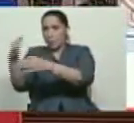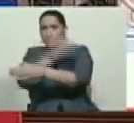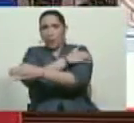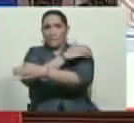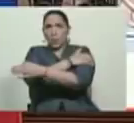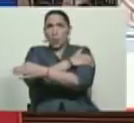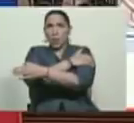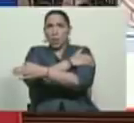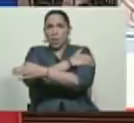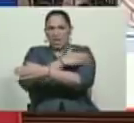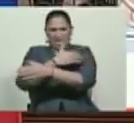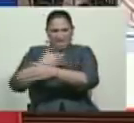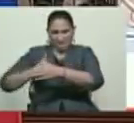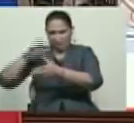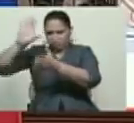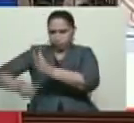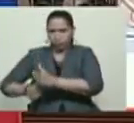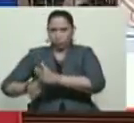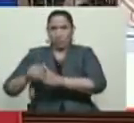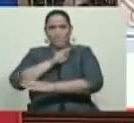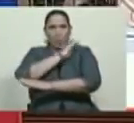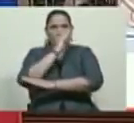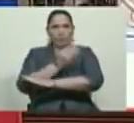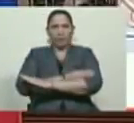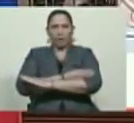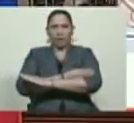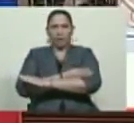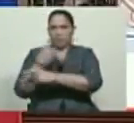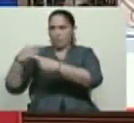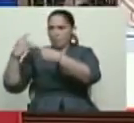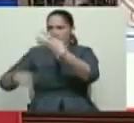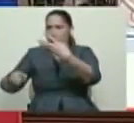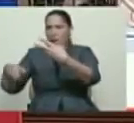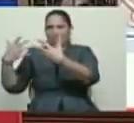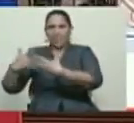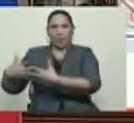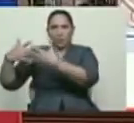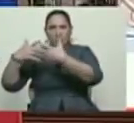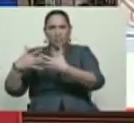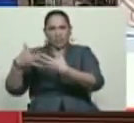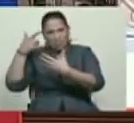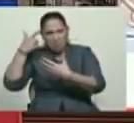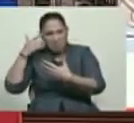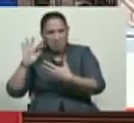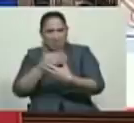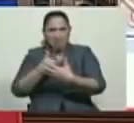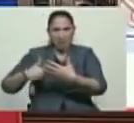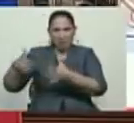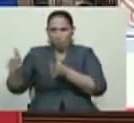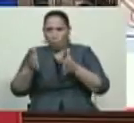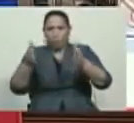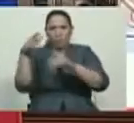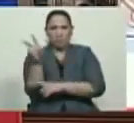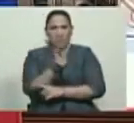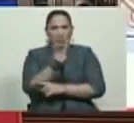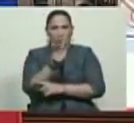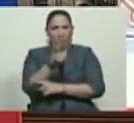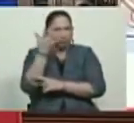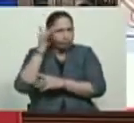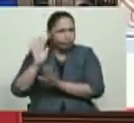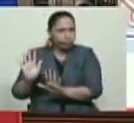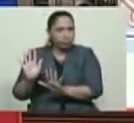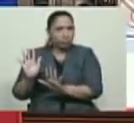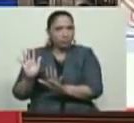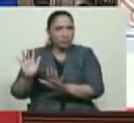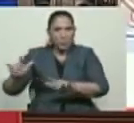al poder fundamental en los eeuu que reconducirá venezuela a